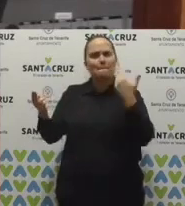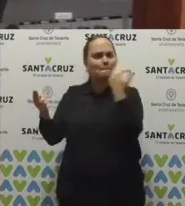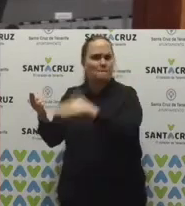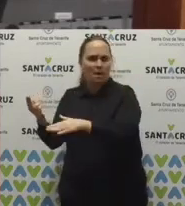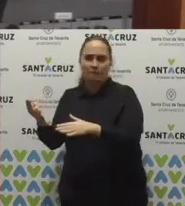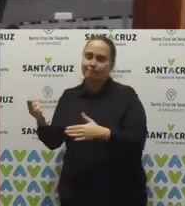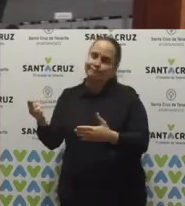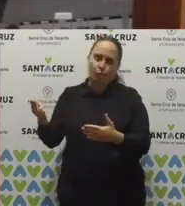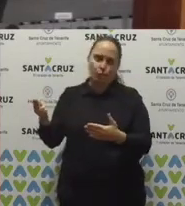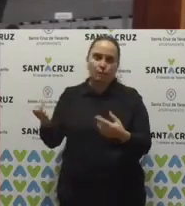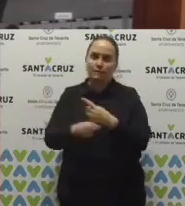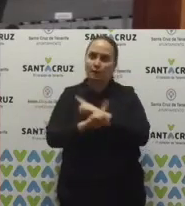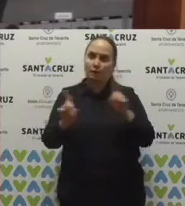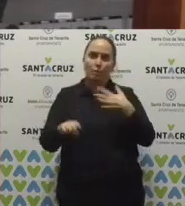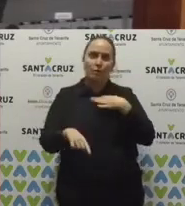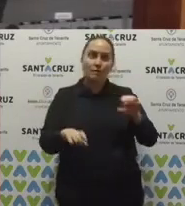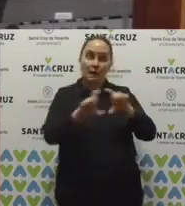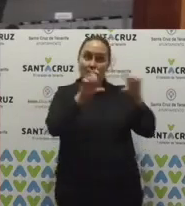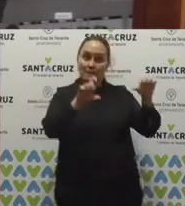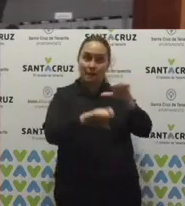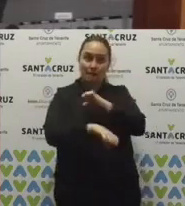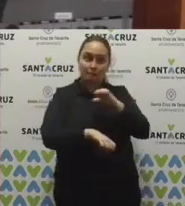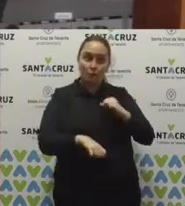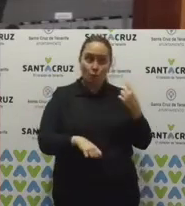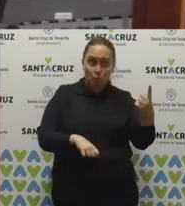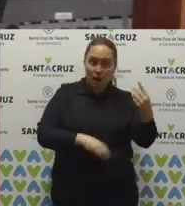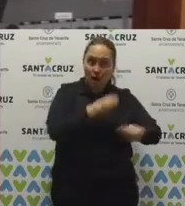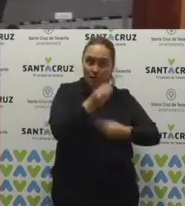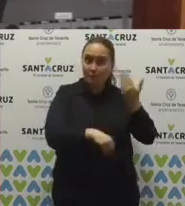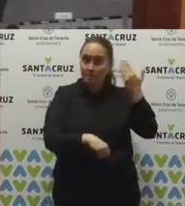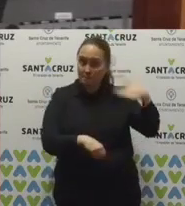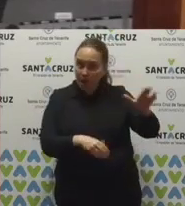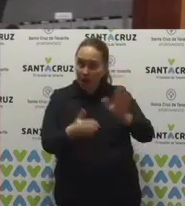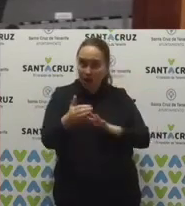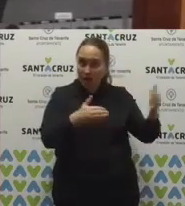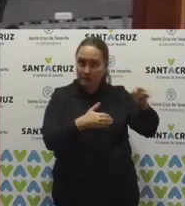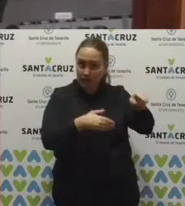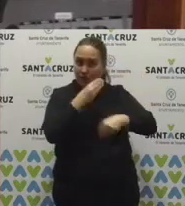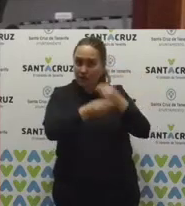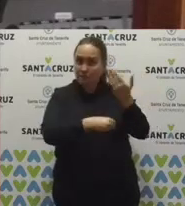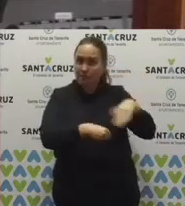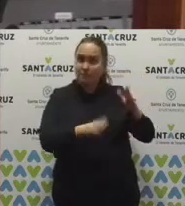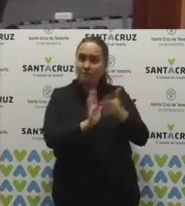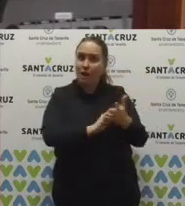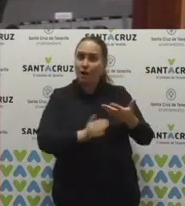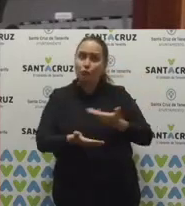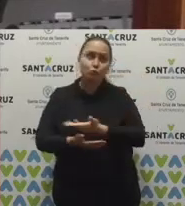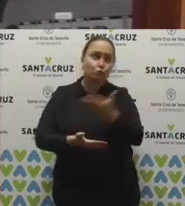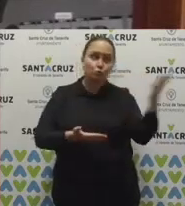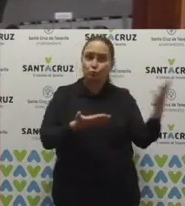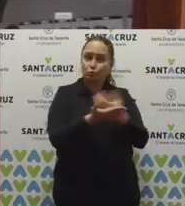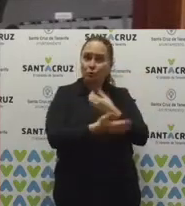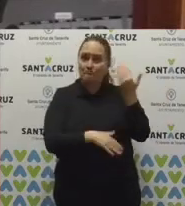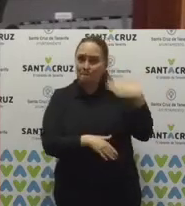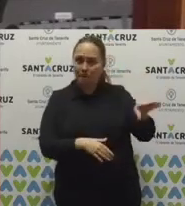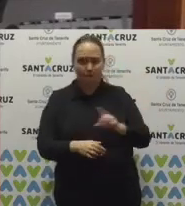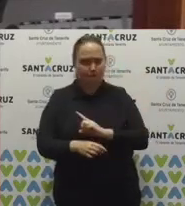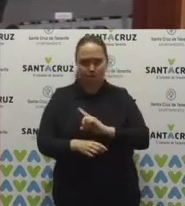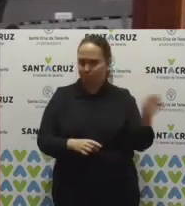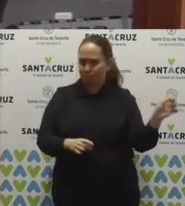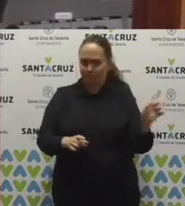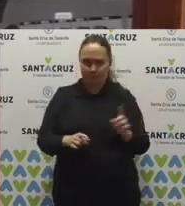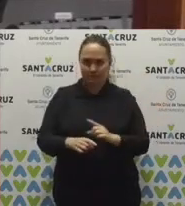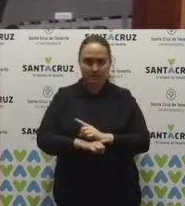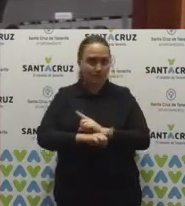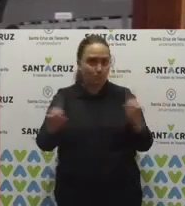desacreditar tampoco la gestión indirecta a través de empresas prestadoras de servicios al municipio porque uno lo haga muy mal y